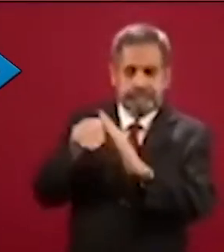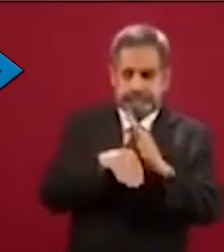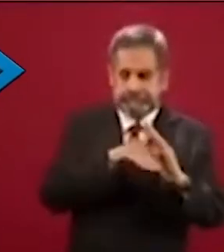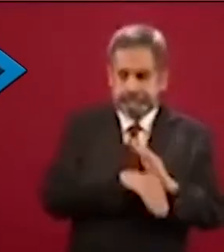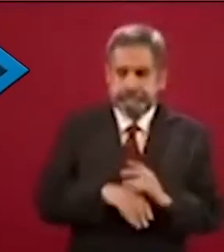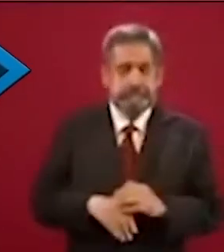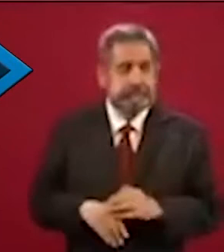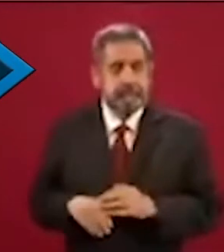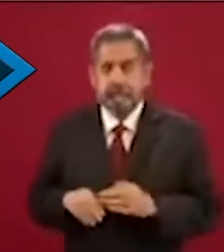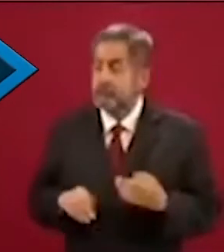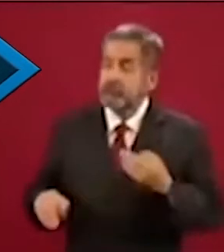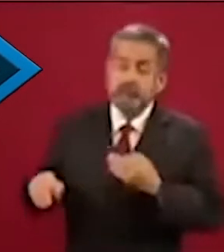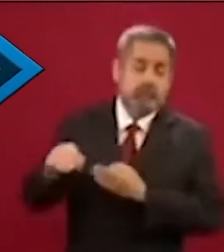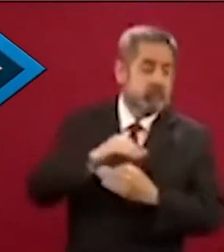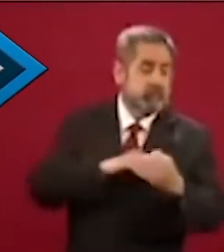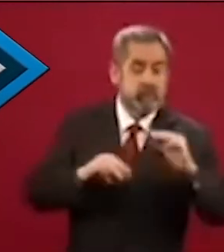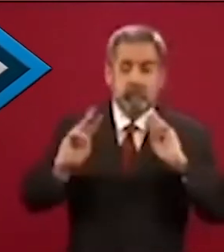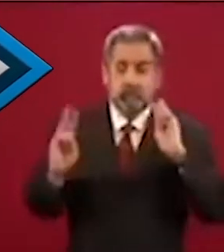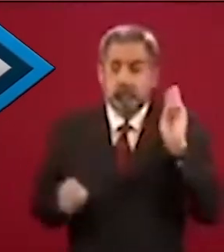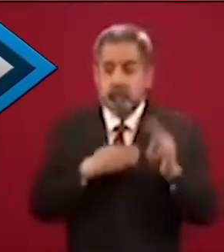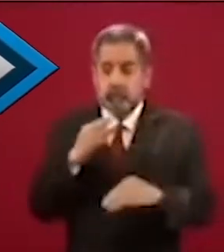todo el sistema financiero,